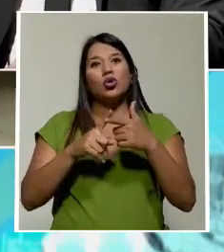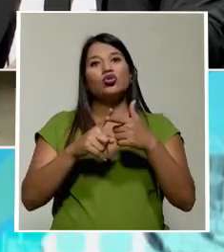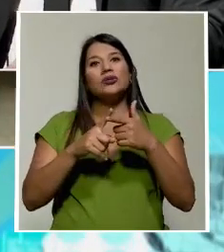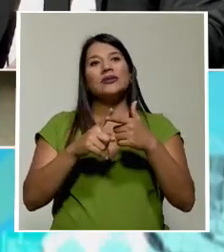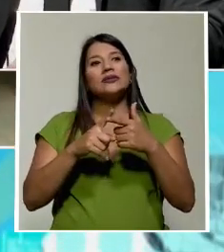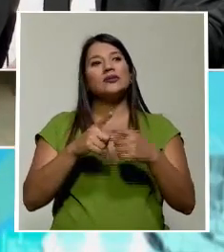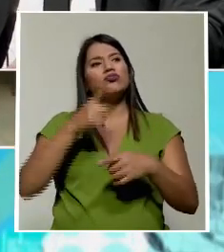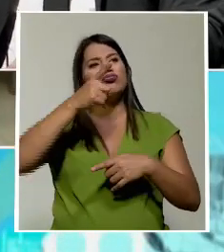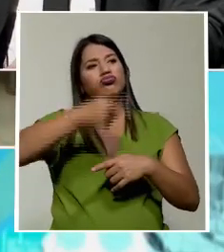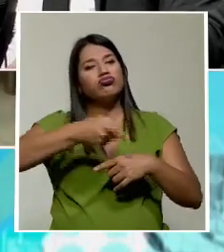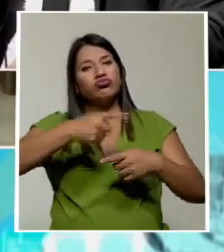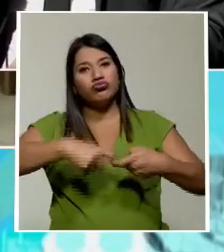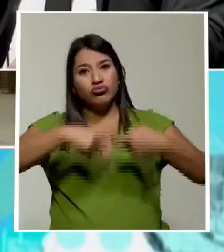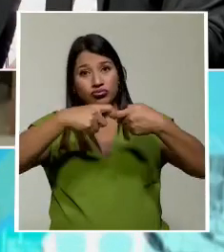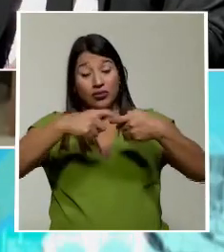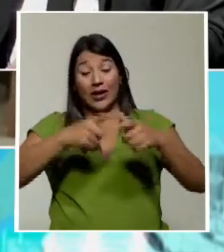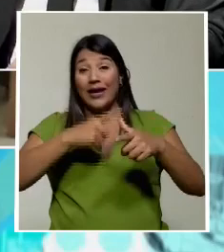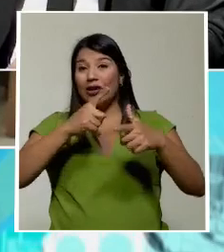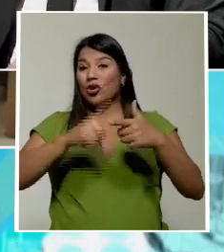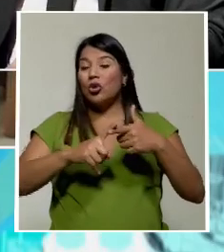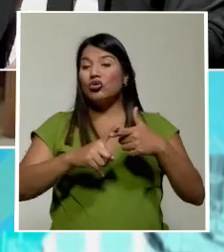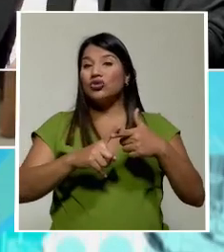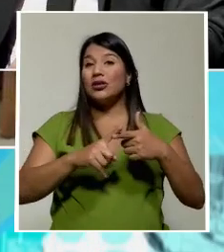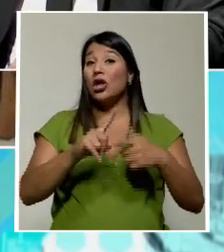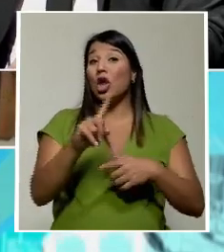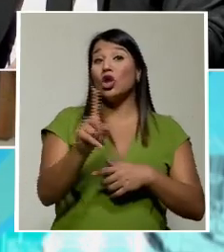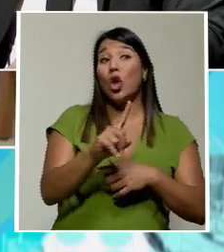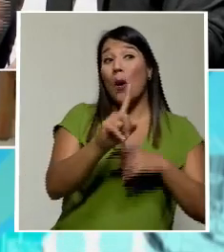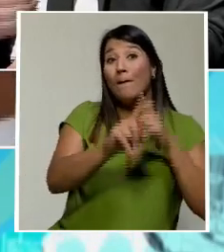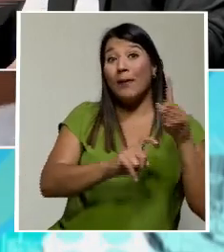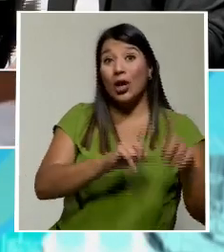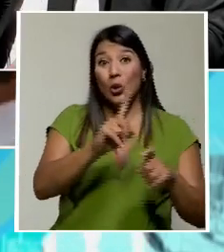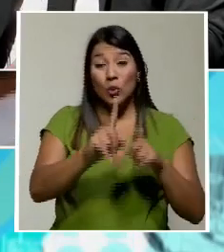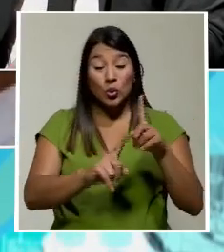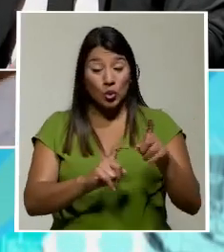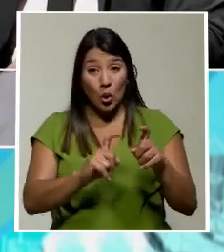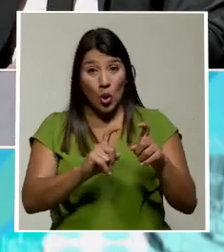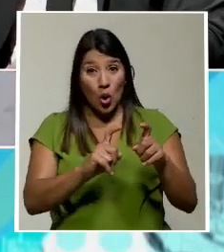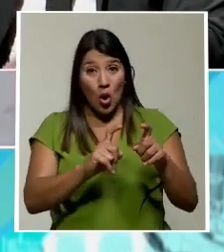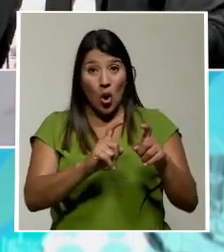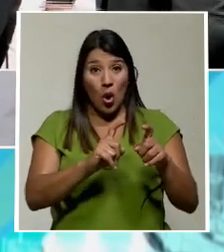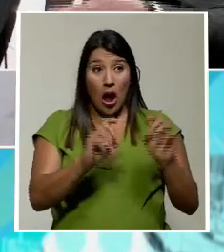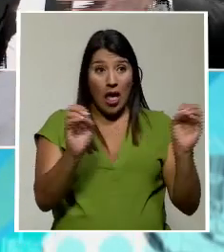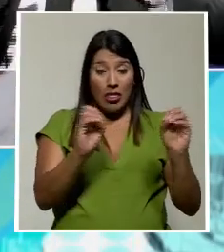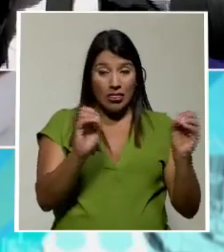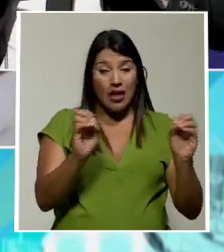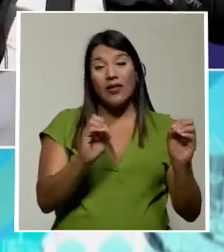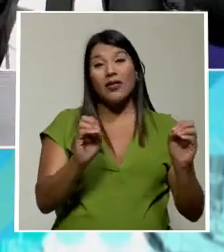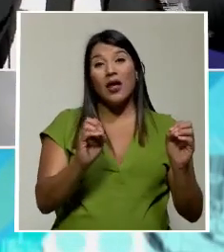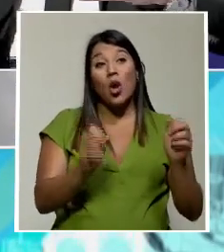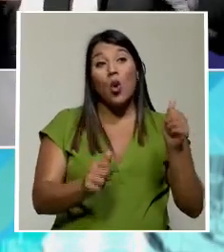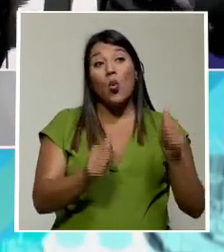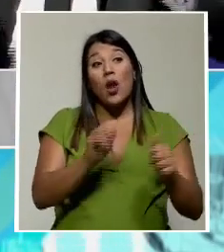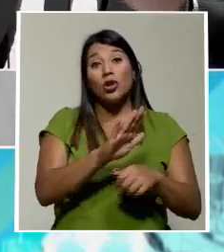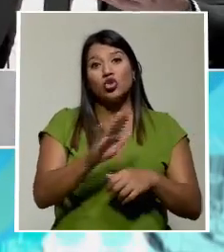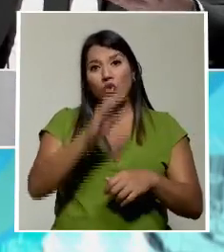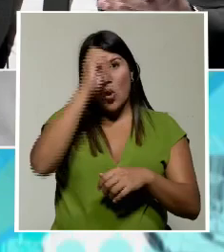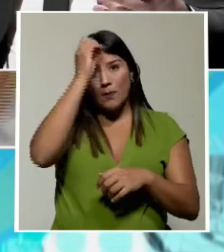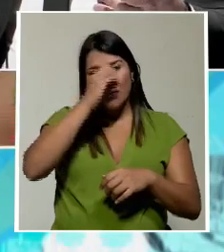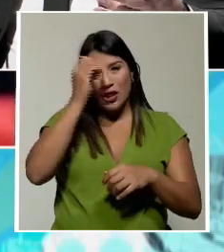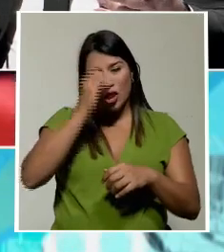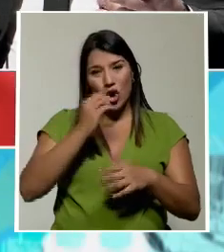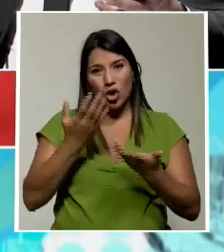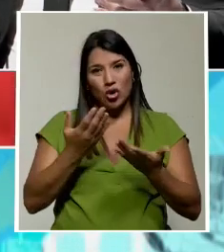suspensión en donde tampoco se le consultó a las partes o se le hizo del conocimiento de las partes cuál era el criterio que se estaba